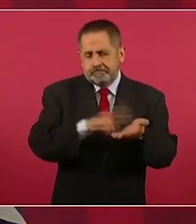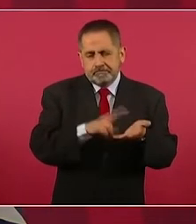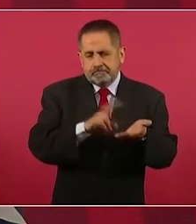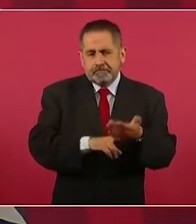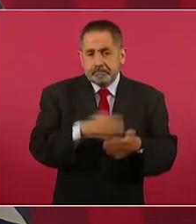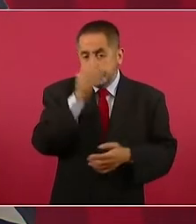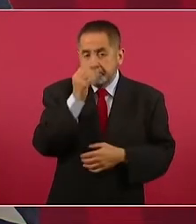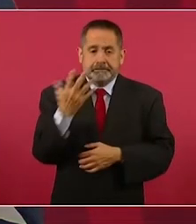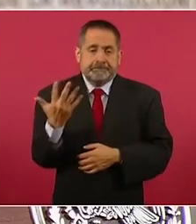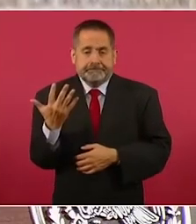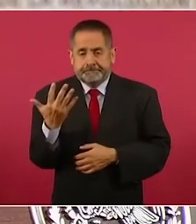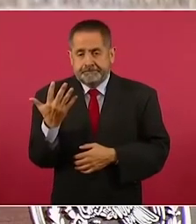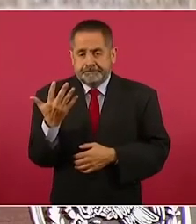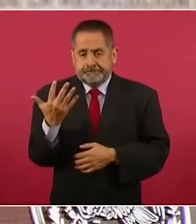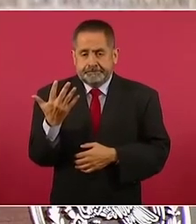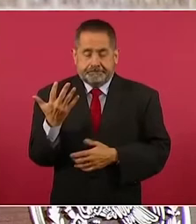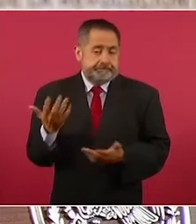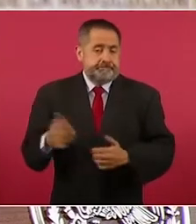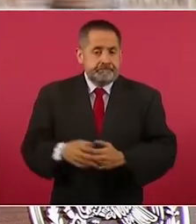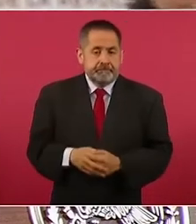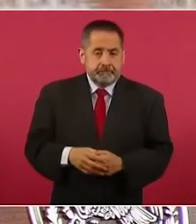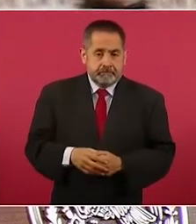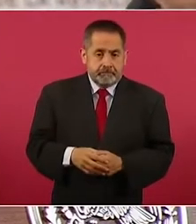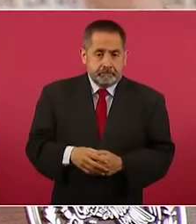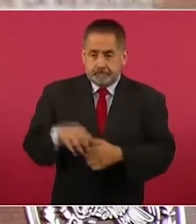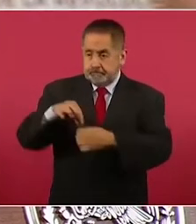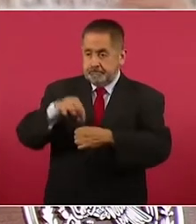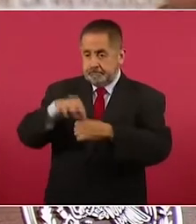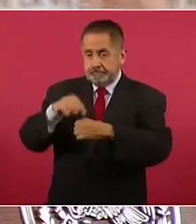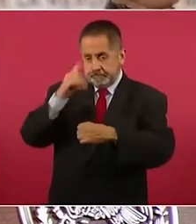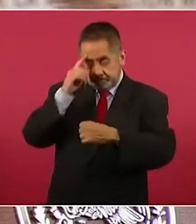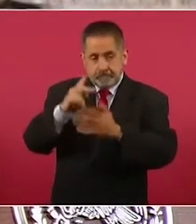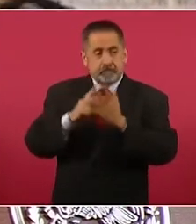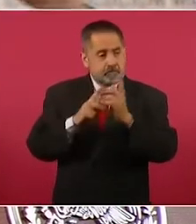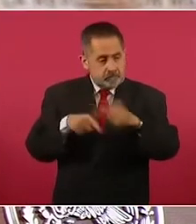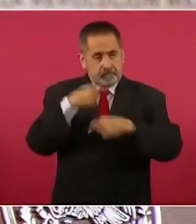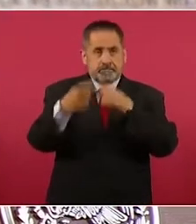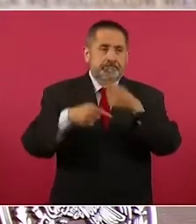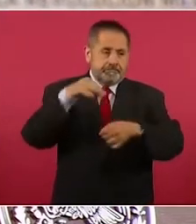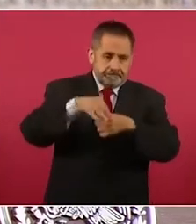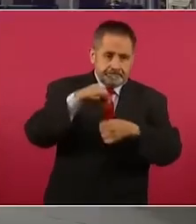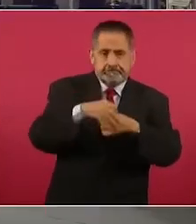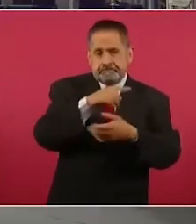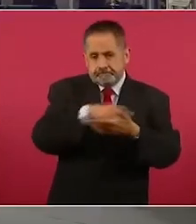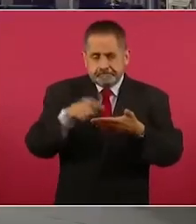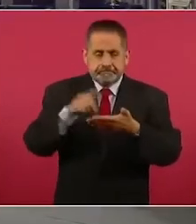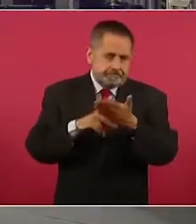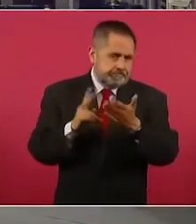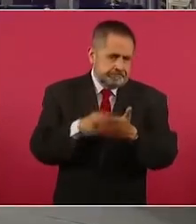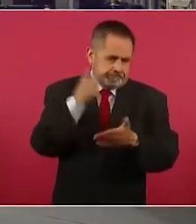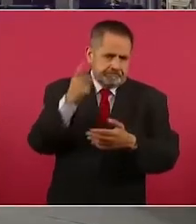o sea, elecciones para repetirse o para